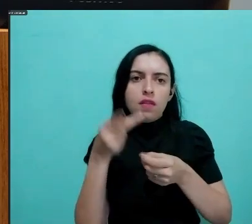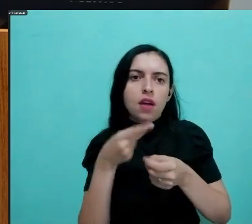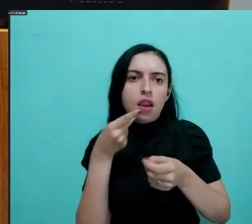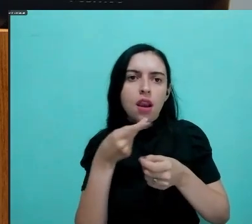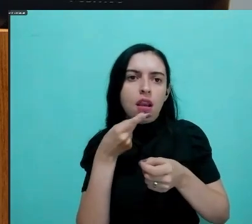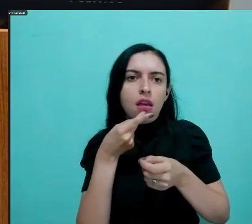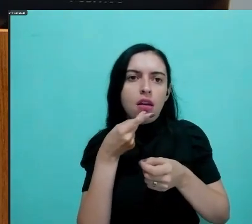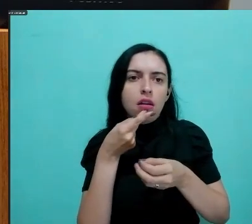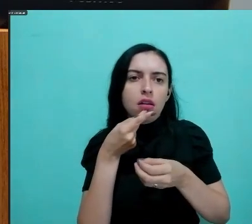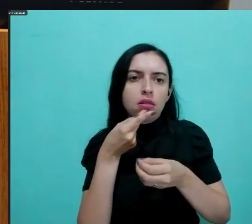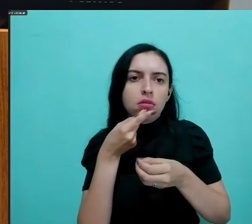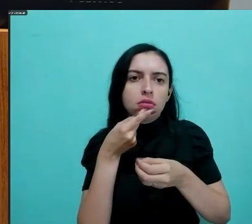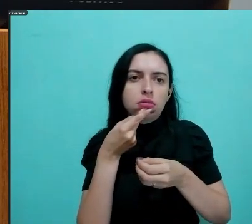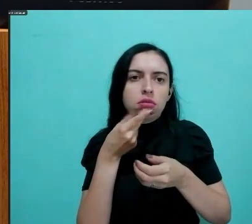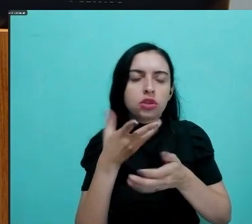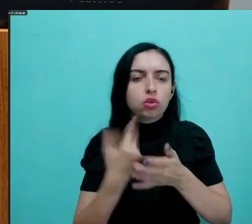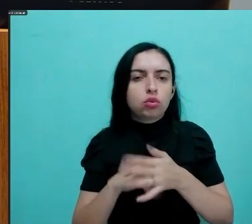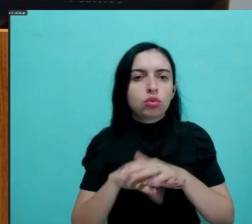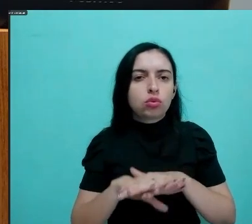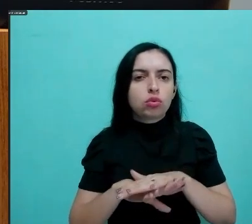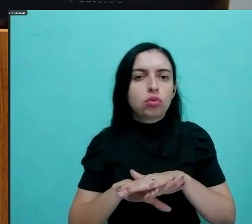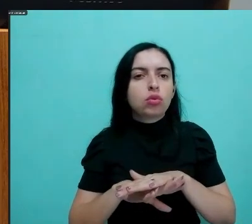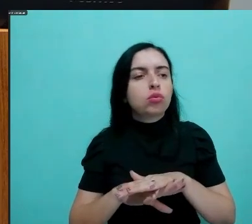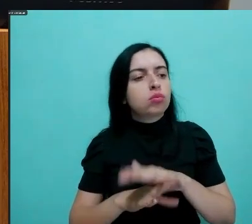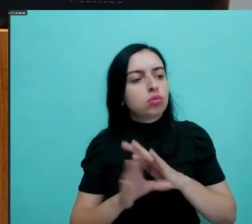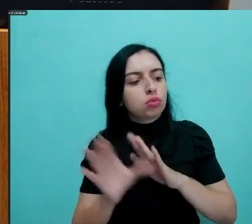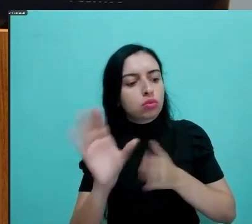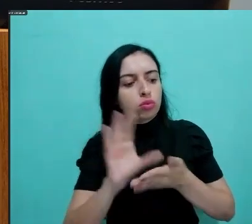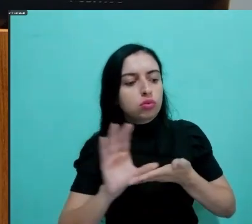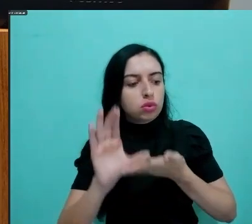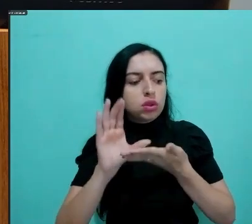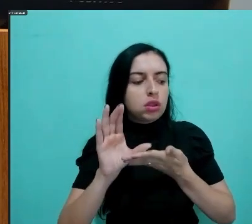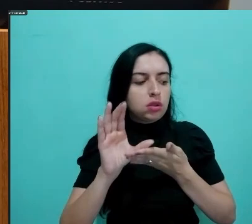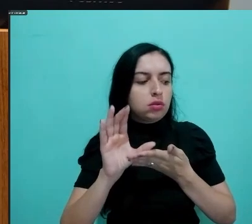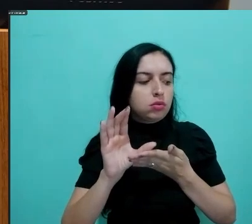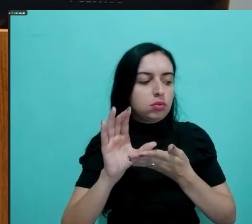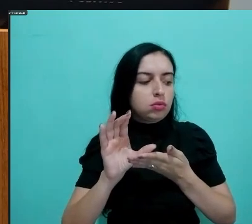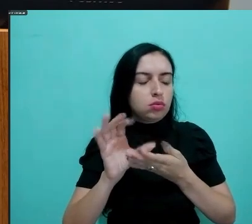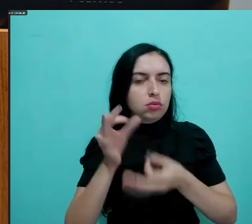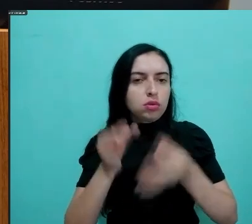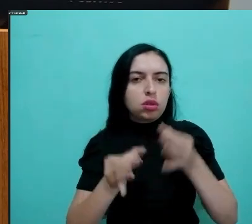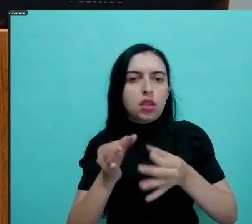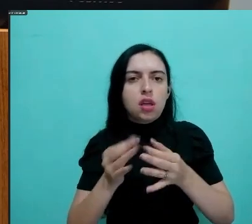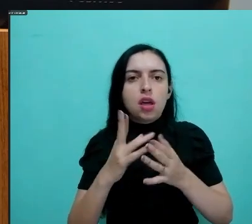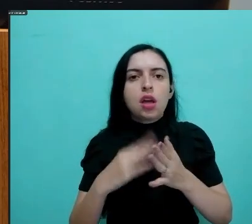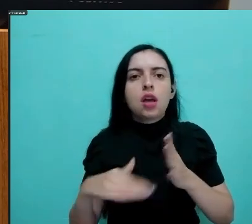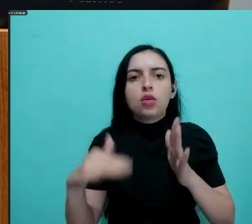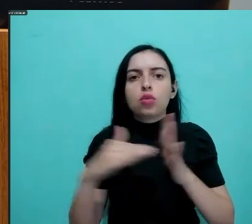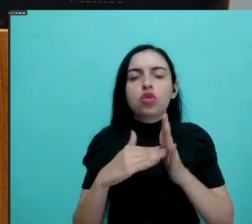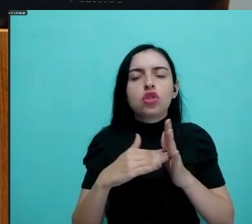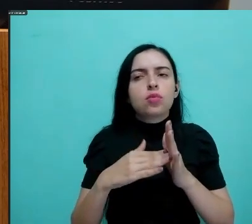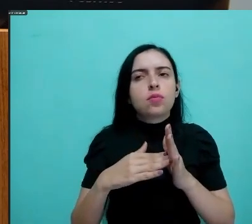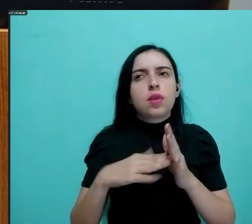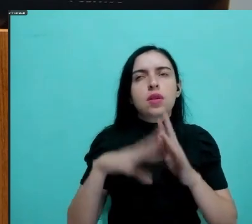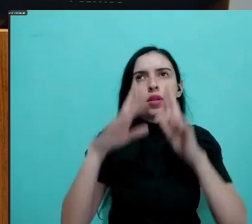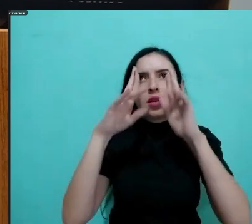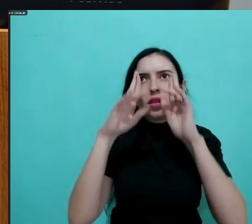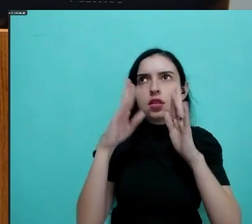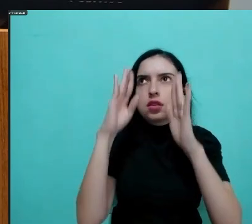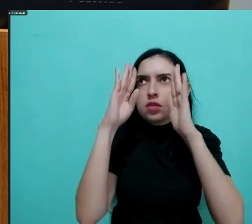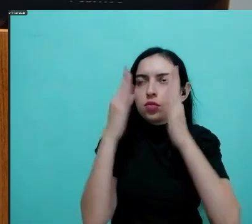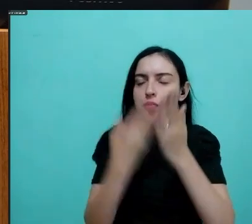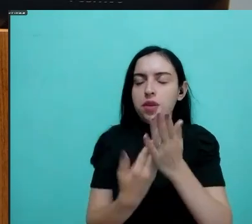Consejo Constitucional. Era la última esperanza de la izquierda para que